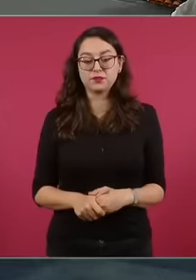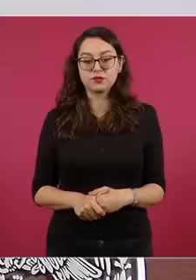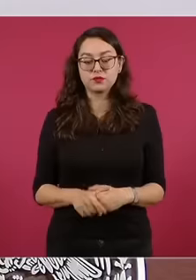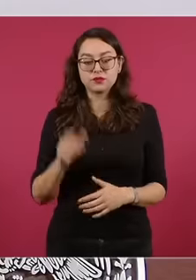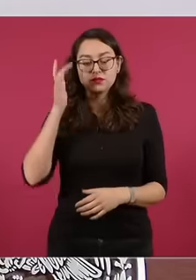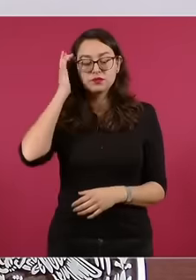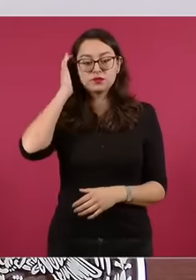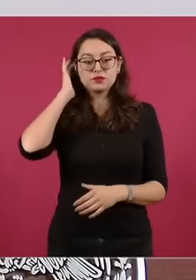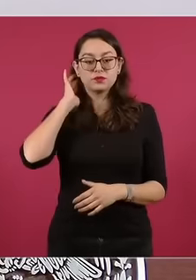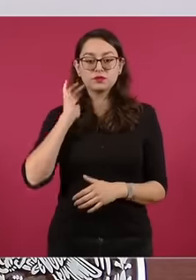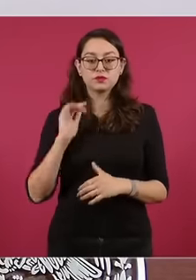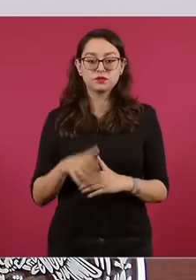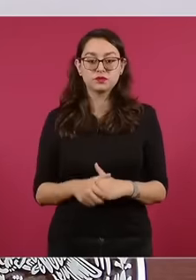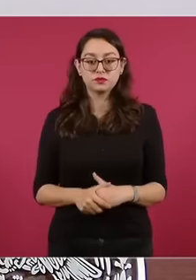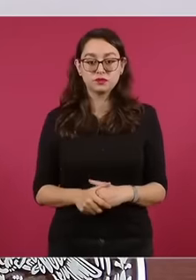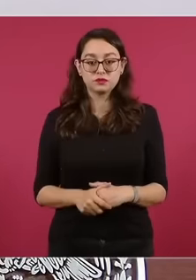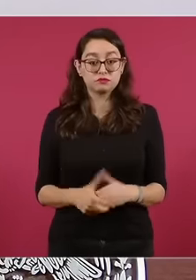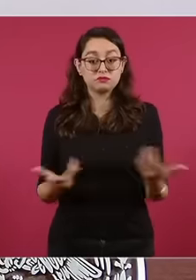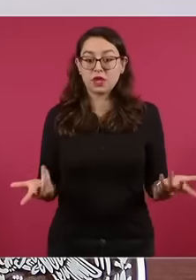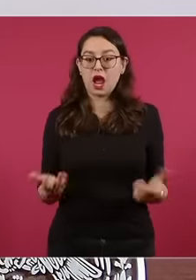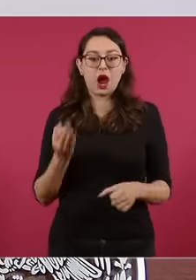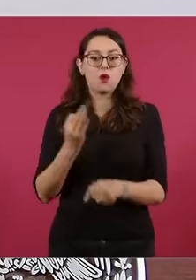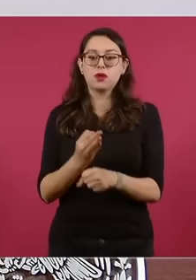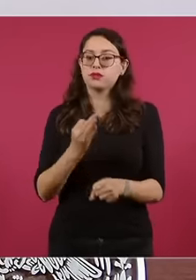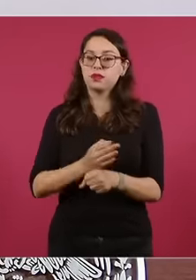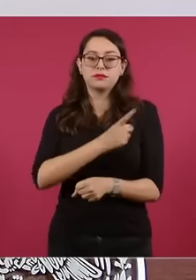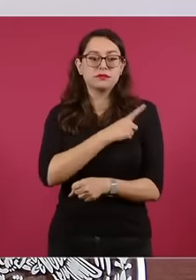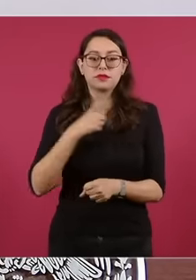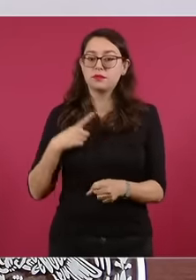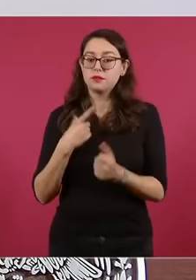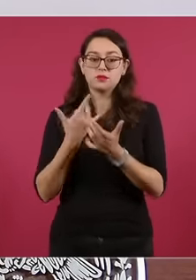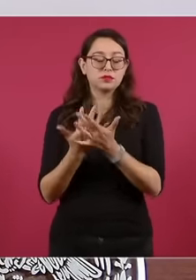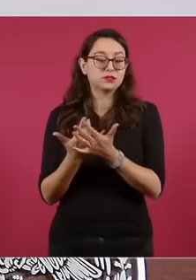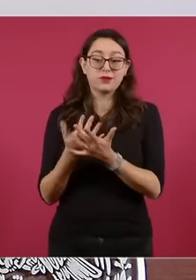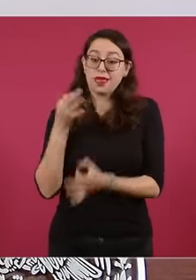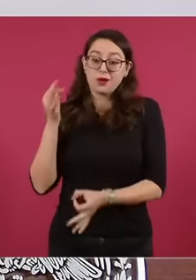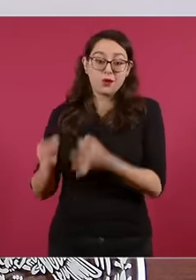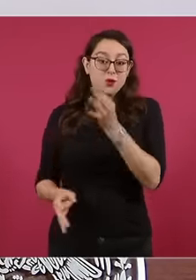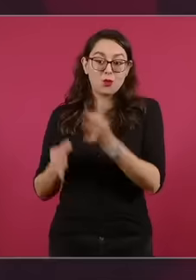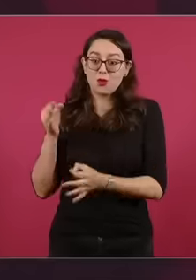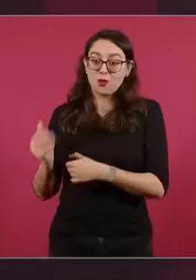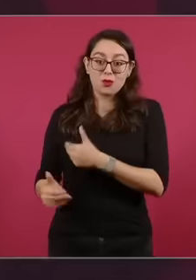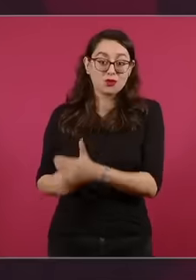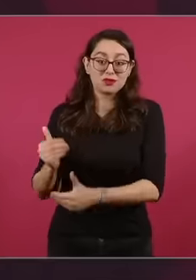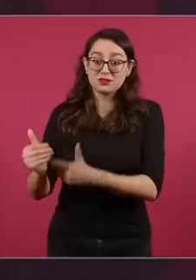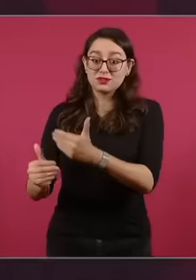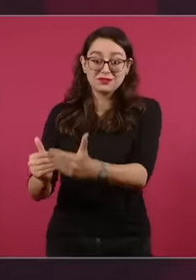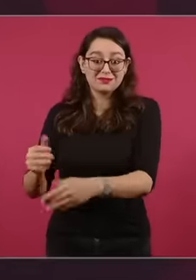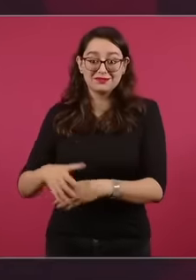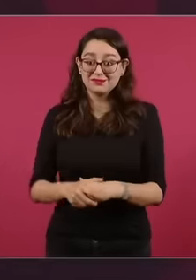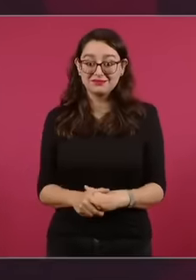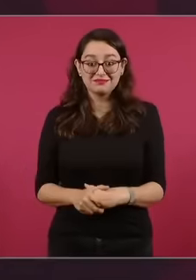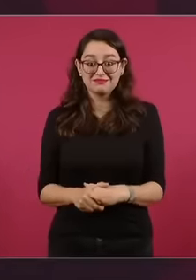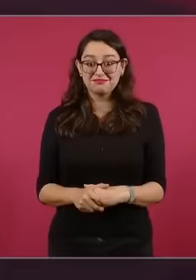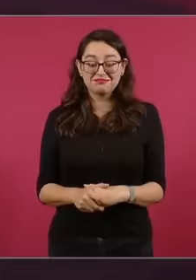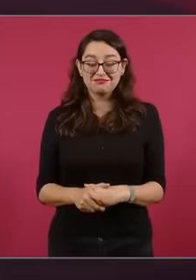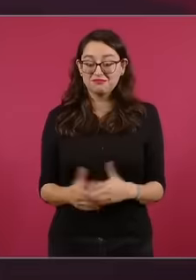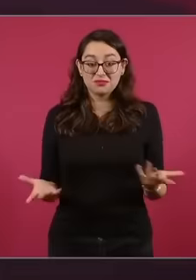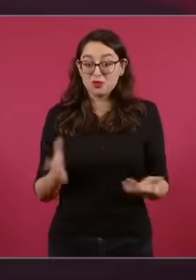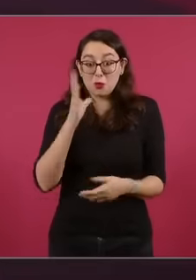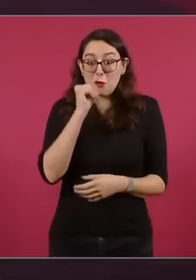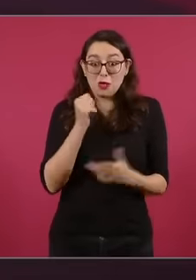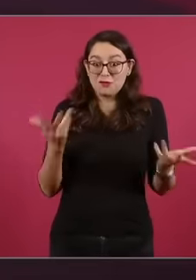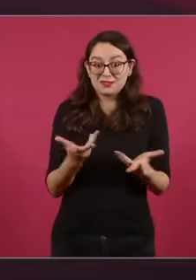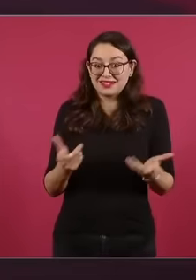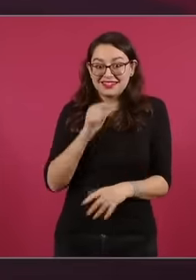habría ahorita en este momento otra forma, porque lo que hay que acatar es la decisión del